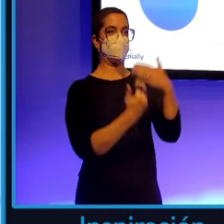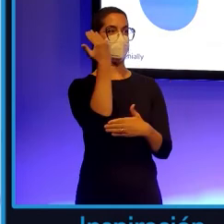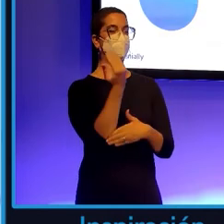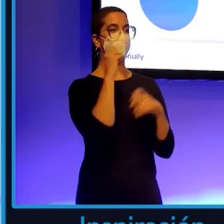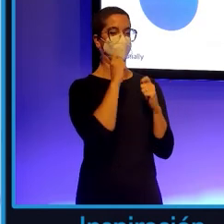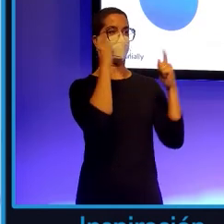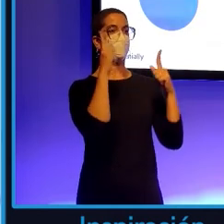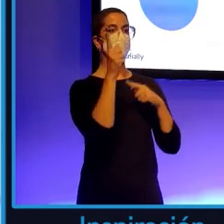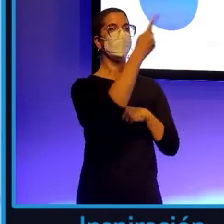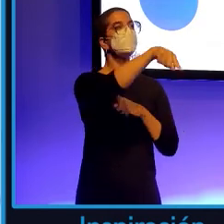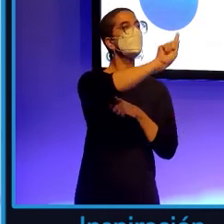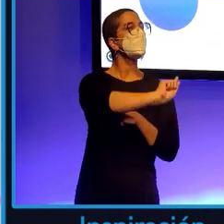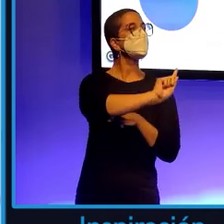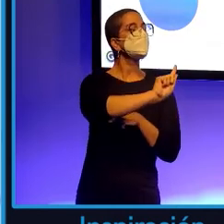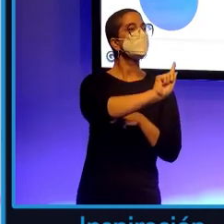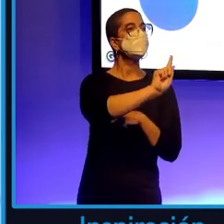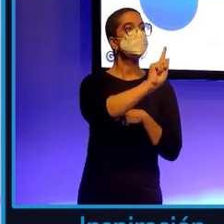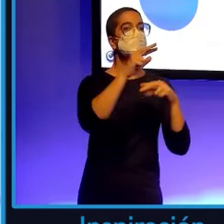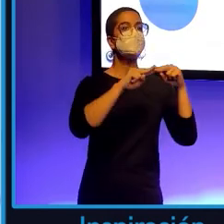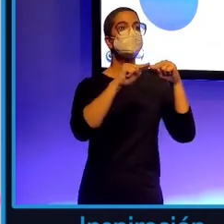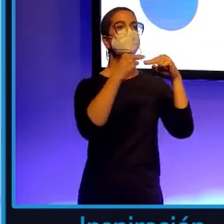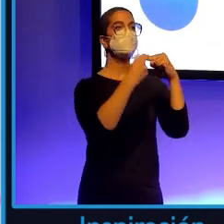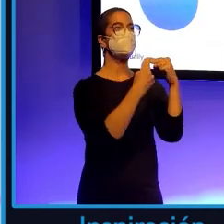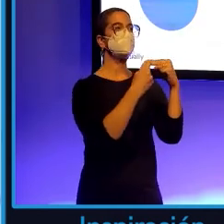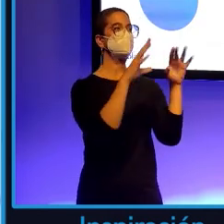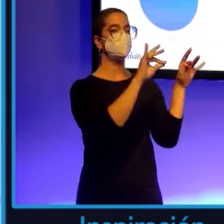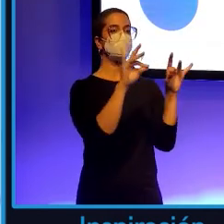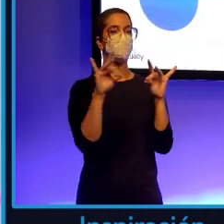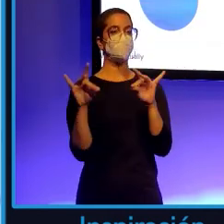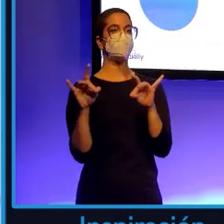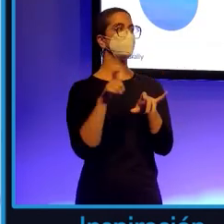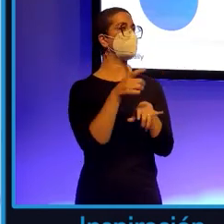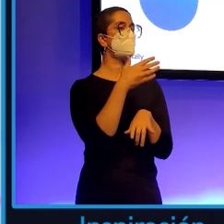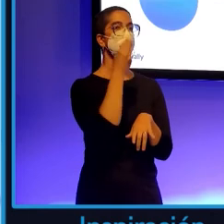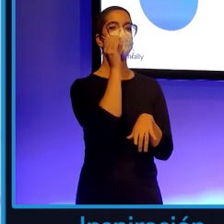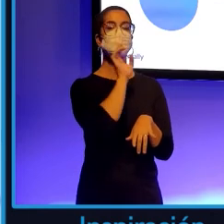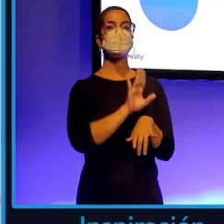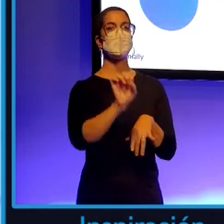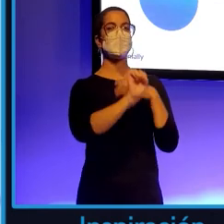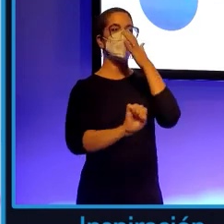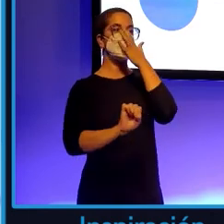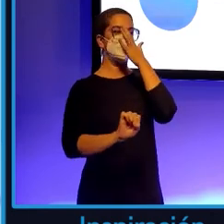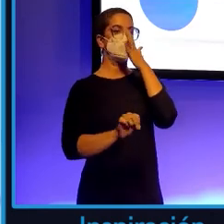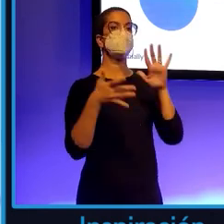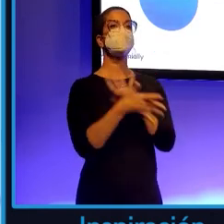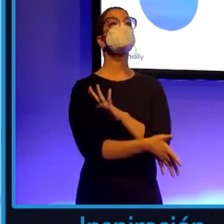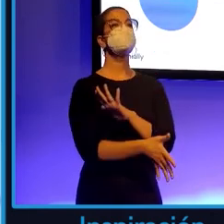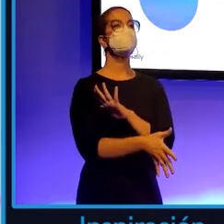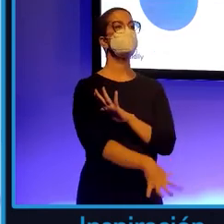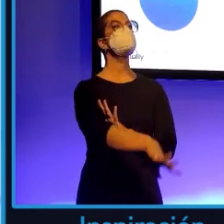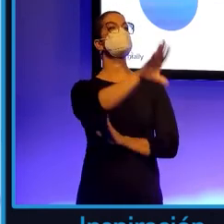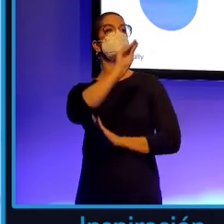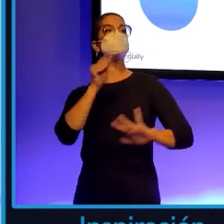muchos de ustedes de estar colas con las piezas legos y eso es maravilloso eso es nuestra comprensión estamos trabajando